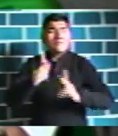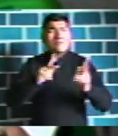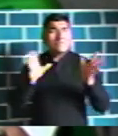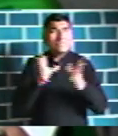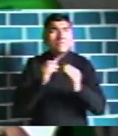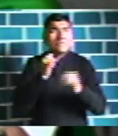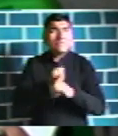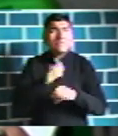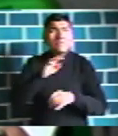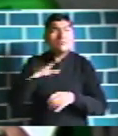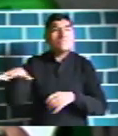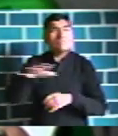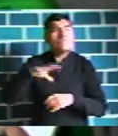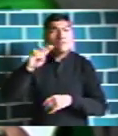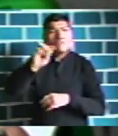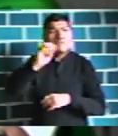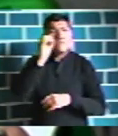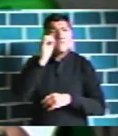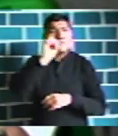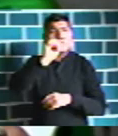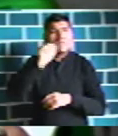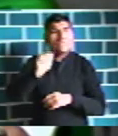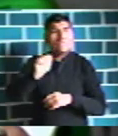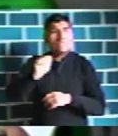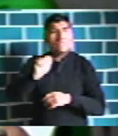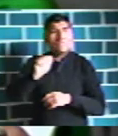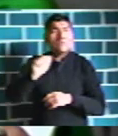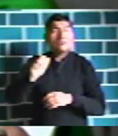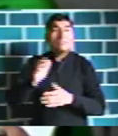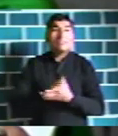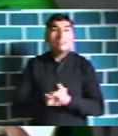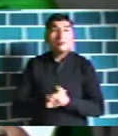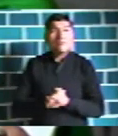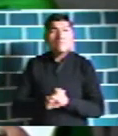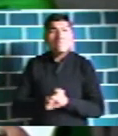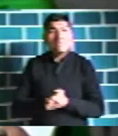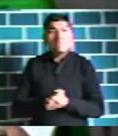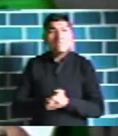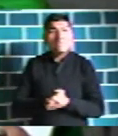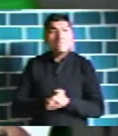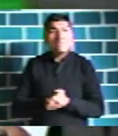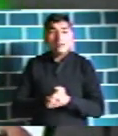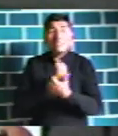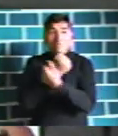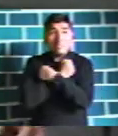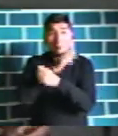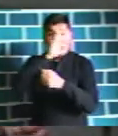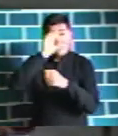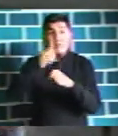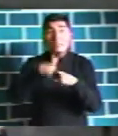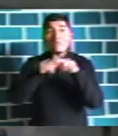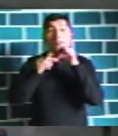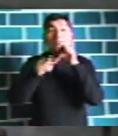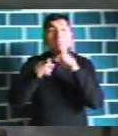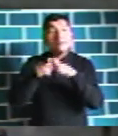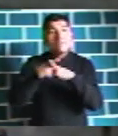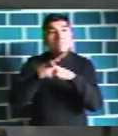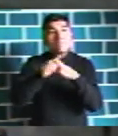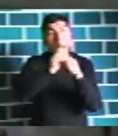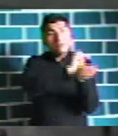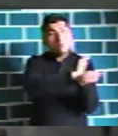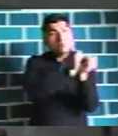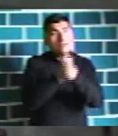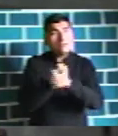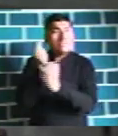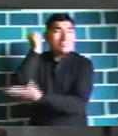hermosa en el encuentro familiar cristiano de la prelatura queridos hermanos pasemos de la